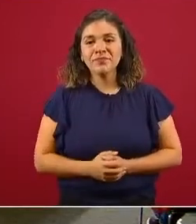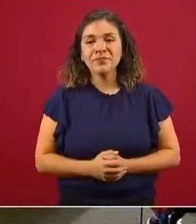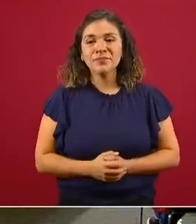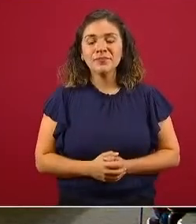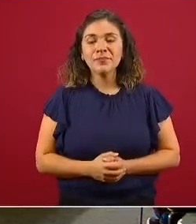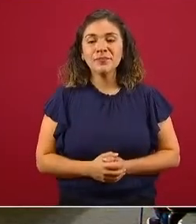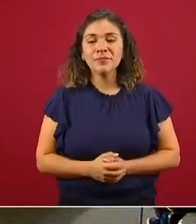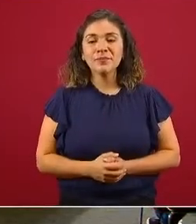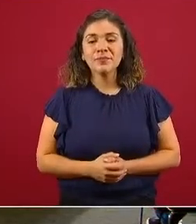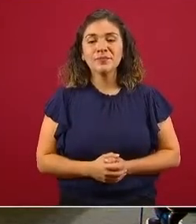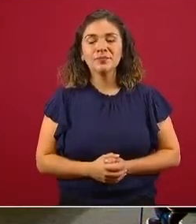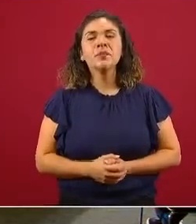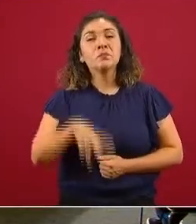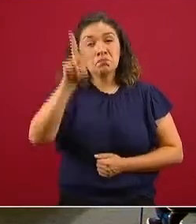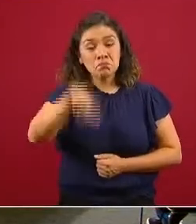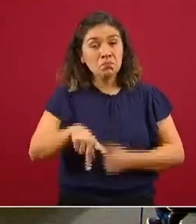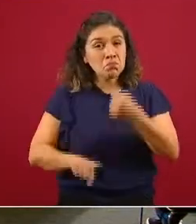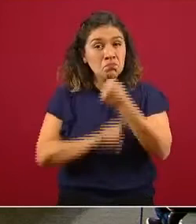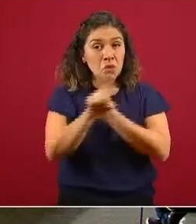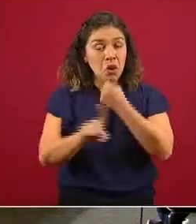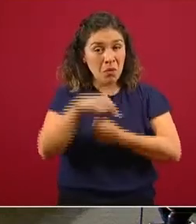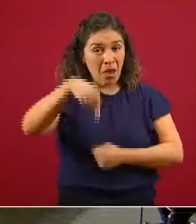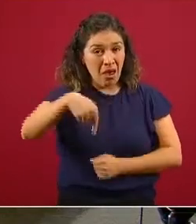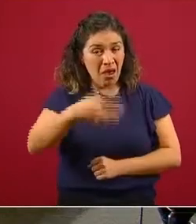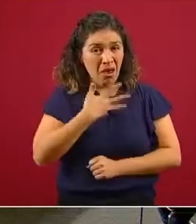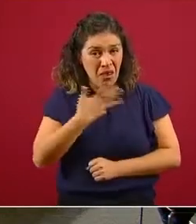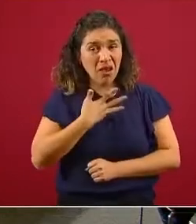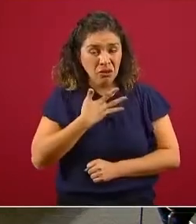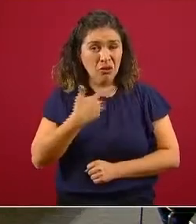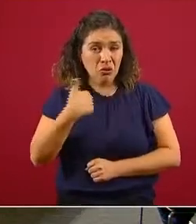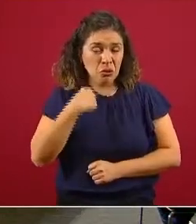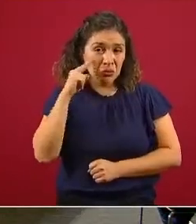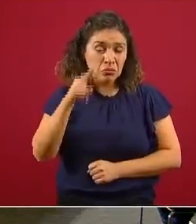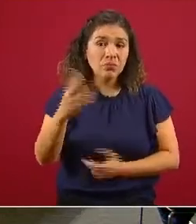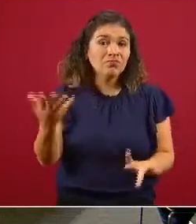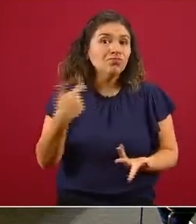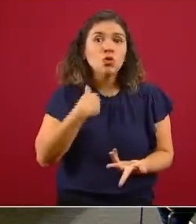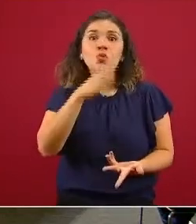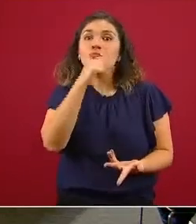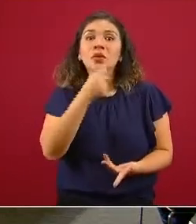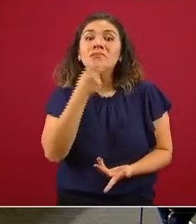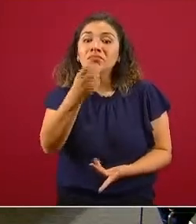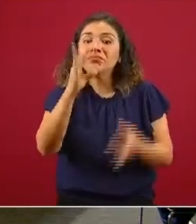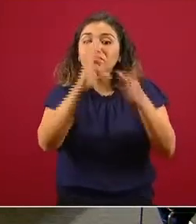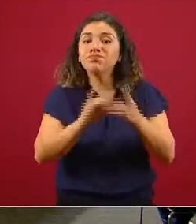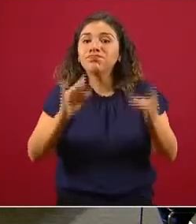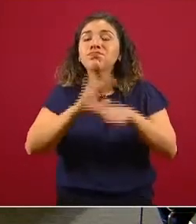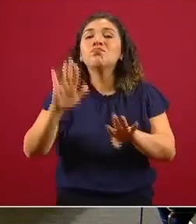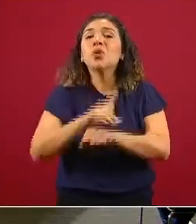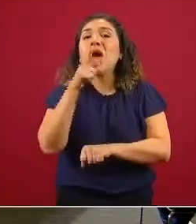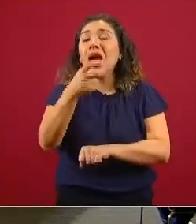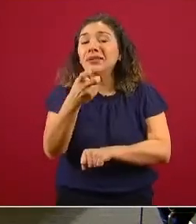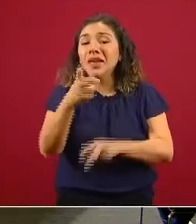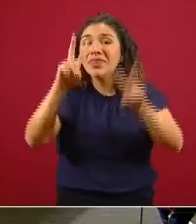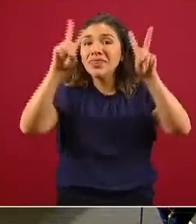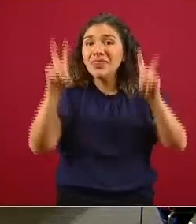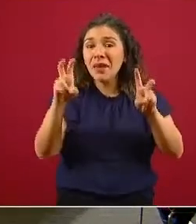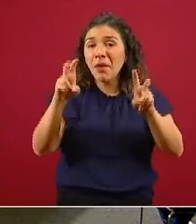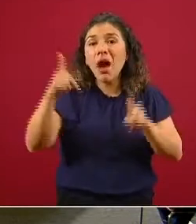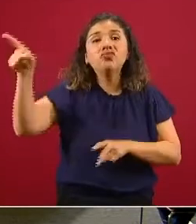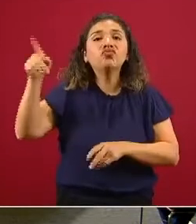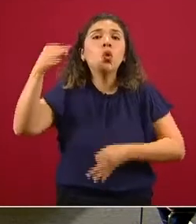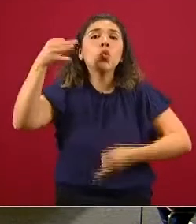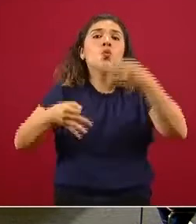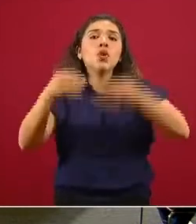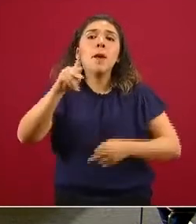todo… Miren, el gran problema que tenemos nosotros, o bueno, que yo tengo, es que yo no puedo hablar de eso porque es precisamente el área jurídica